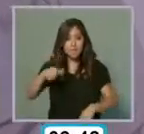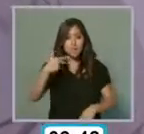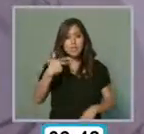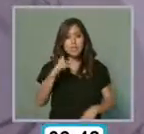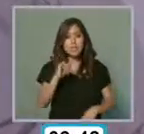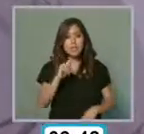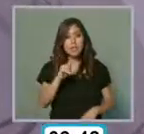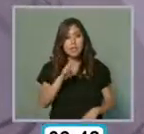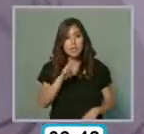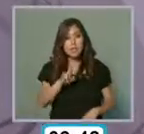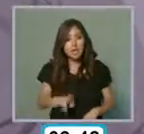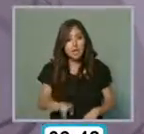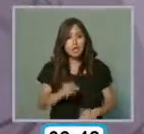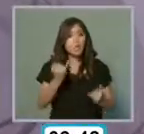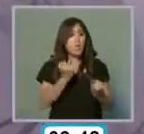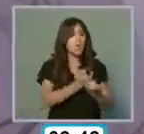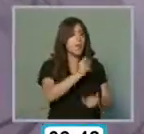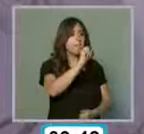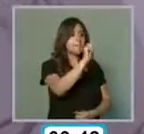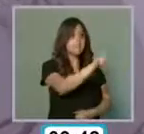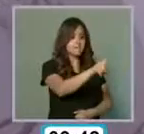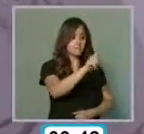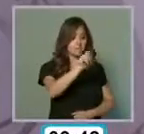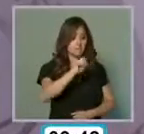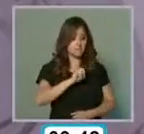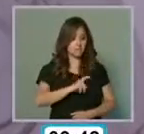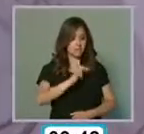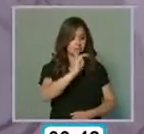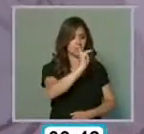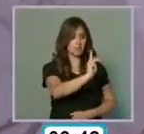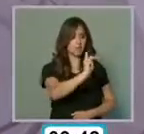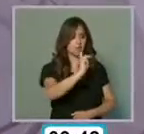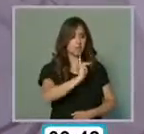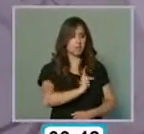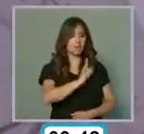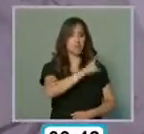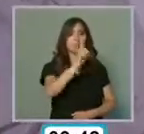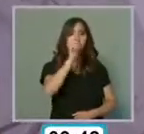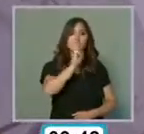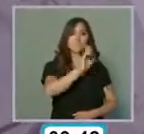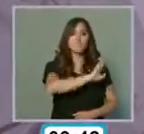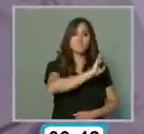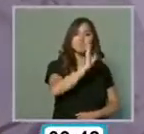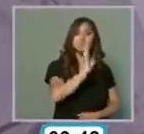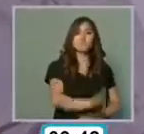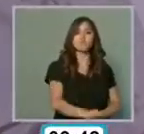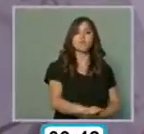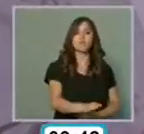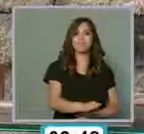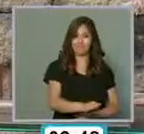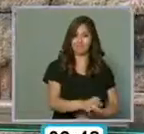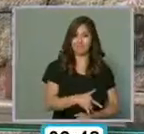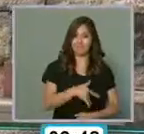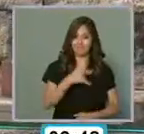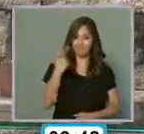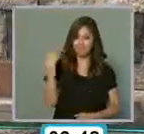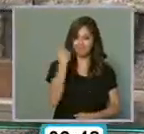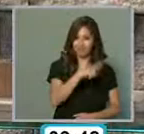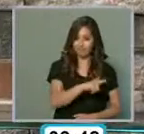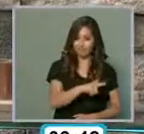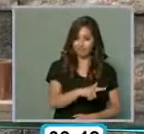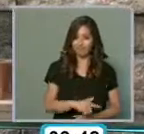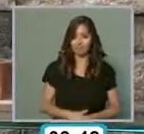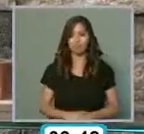tenía la misma edad que Sophie cuando fue ejecutada. Qué grueso. Héctor, a mí me llama mucho la atención